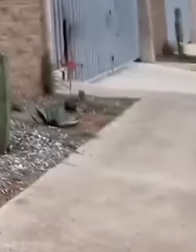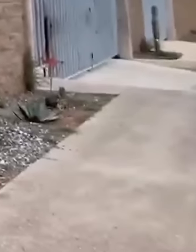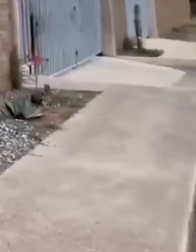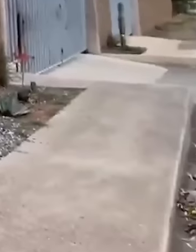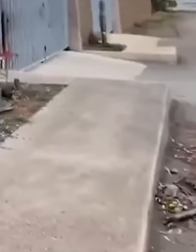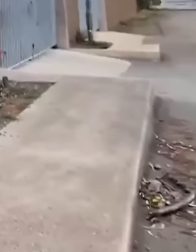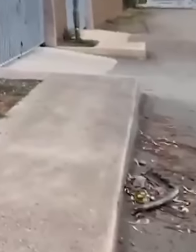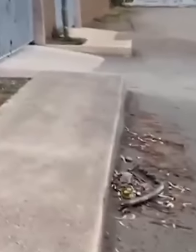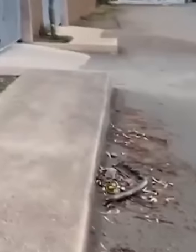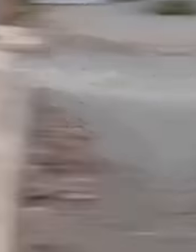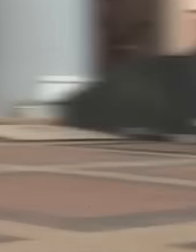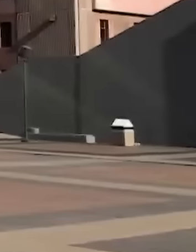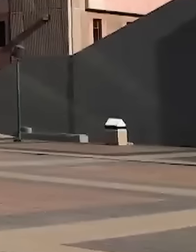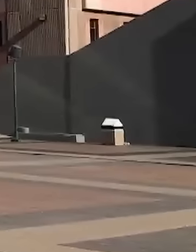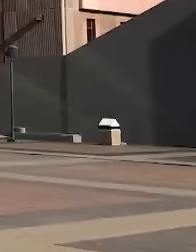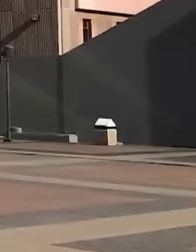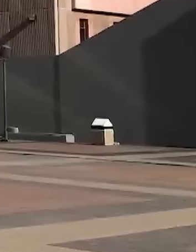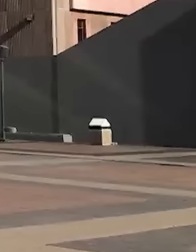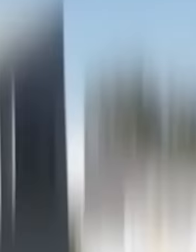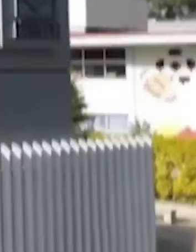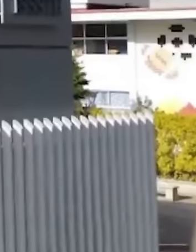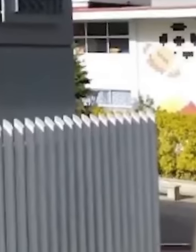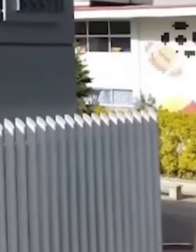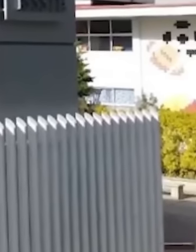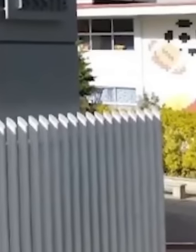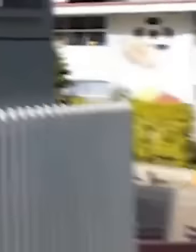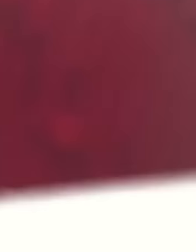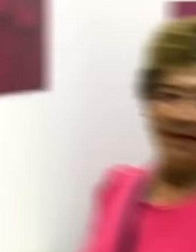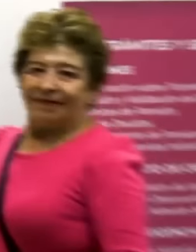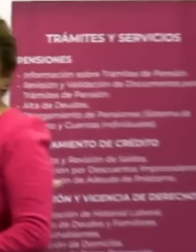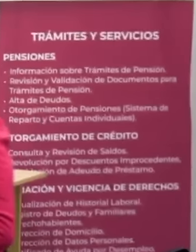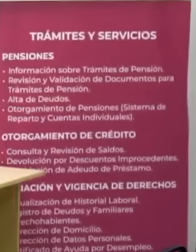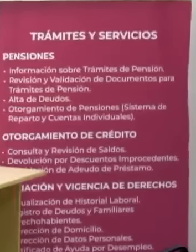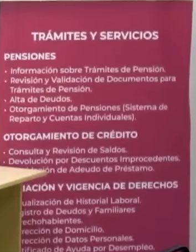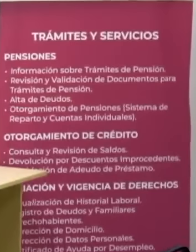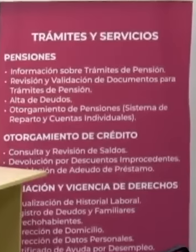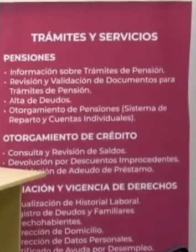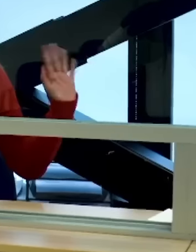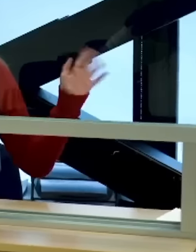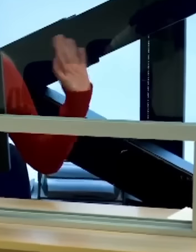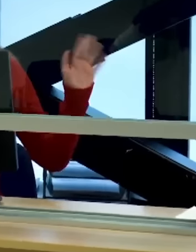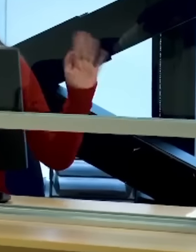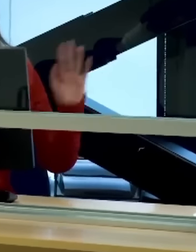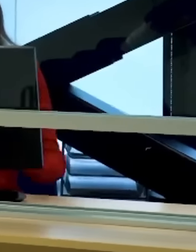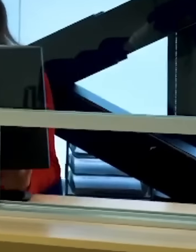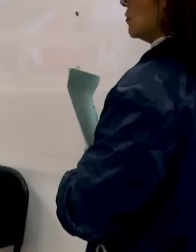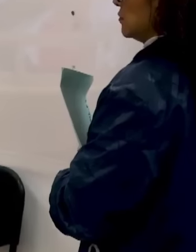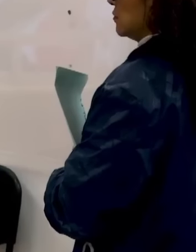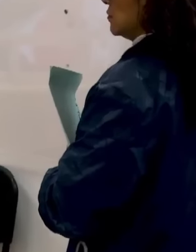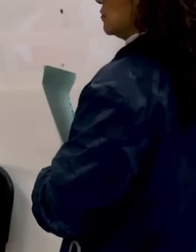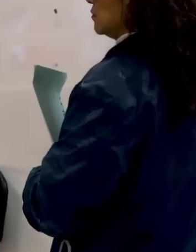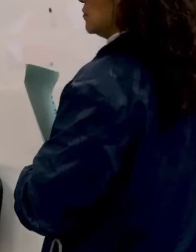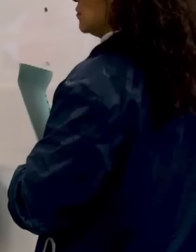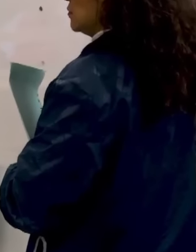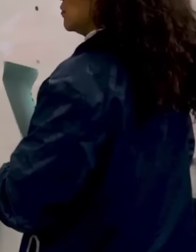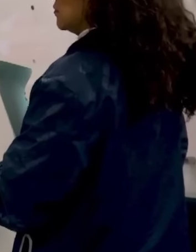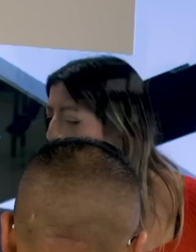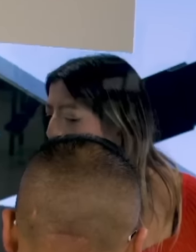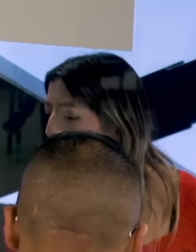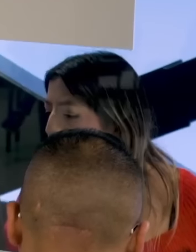trabajador al servicio del Estado, en las oficinas de representación del ISSSTE. Además de asesorarte sobre todo lo relacionado al fondo, en las